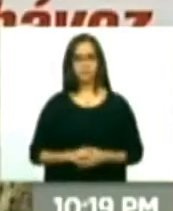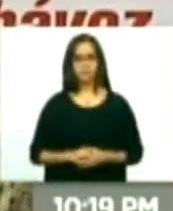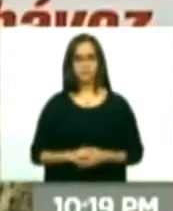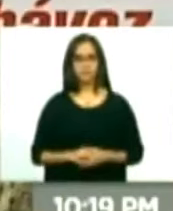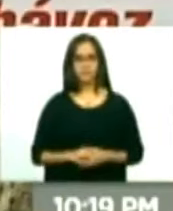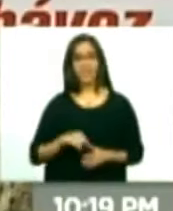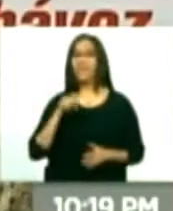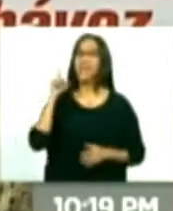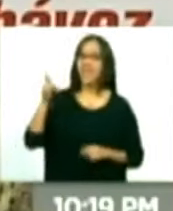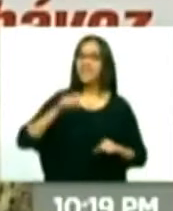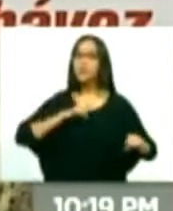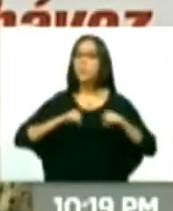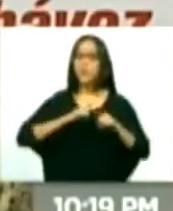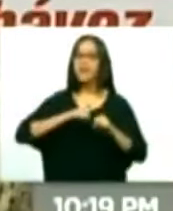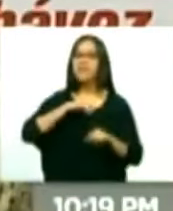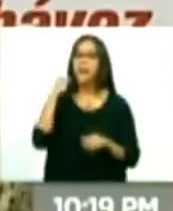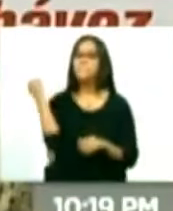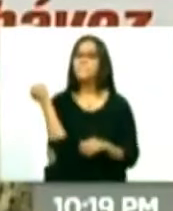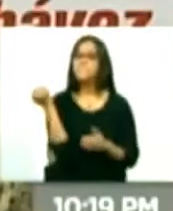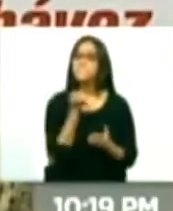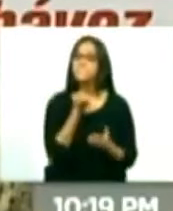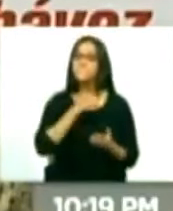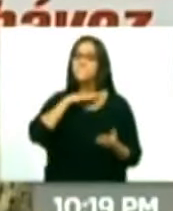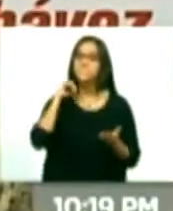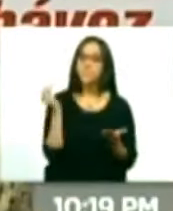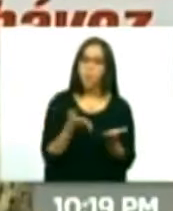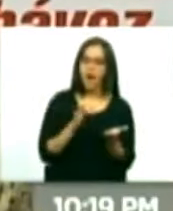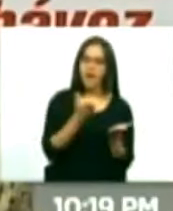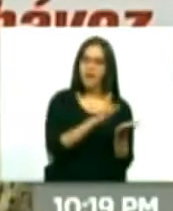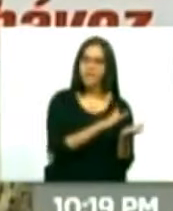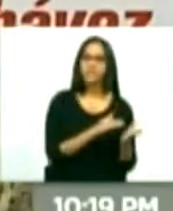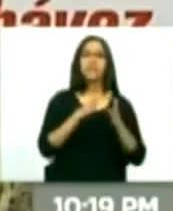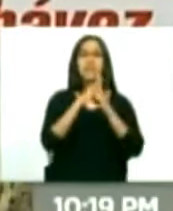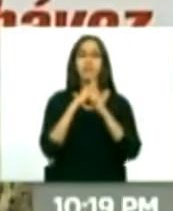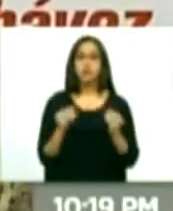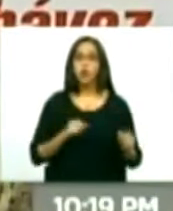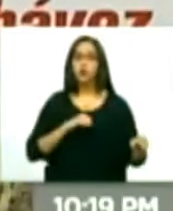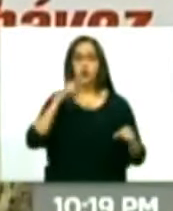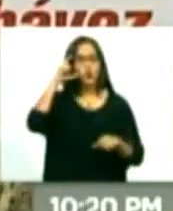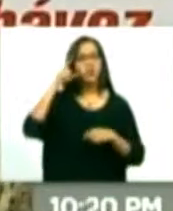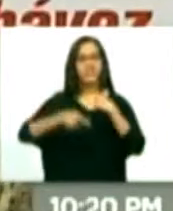Él promueve las masacres, todos los días las promueve, ese irresponsable,